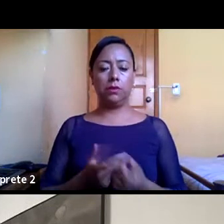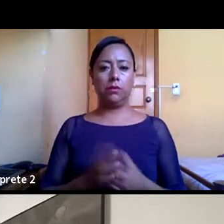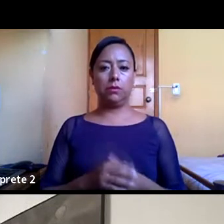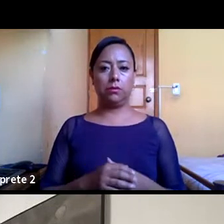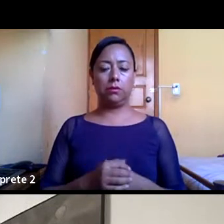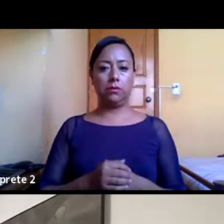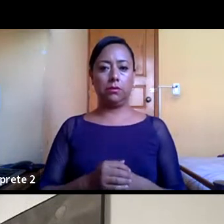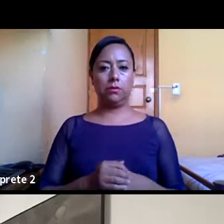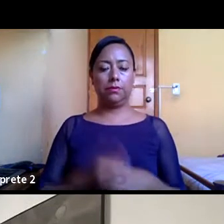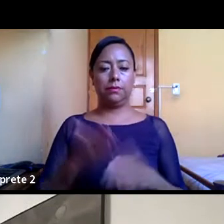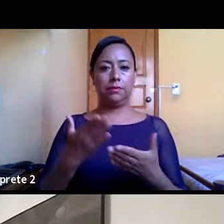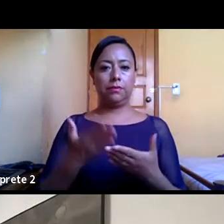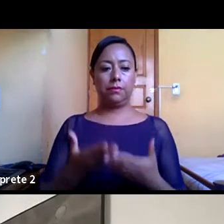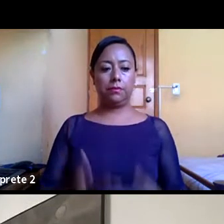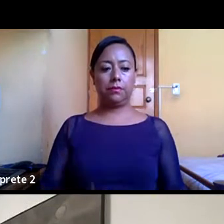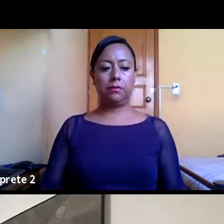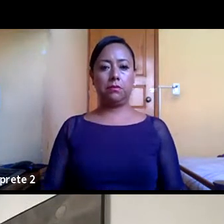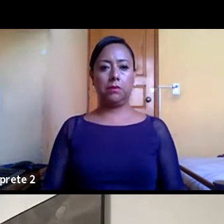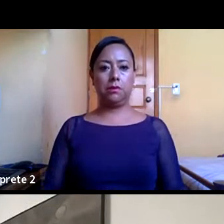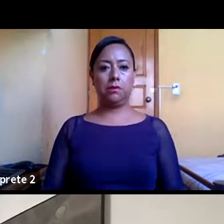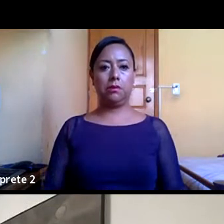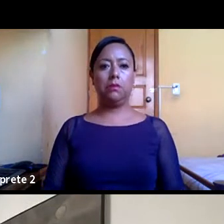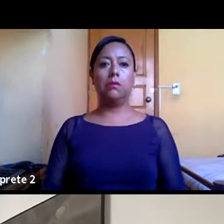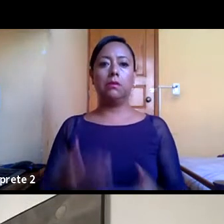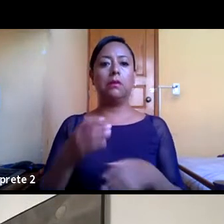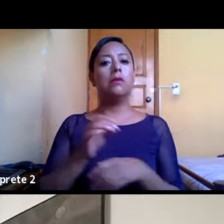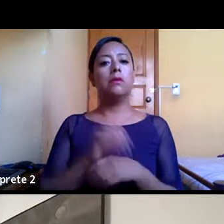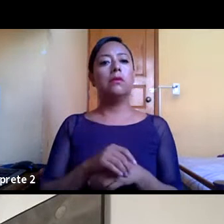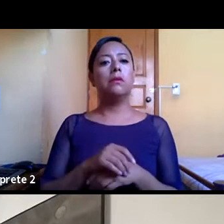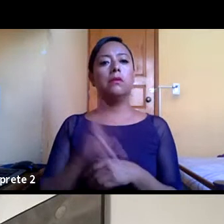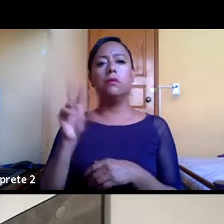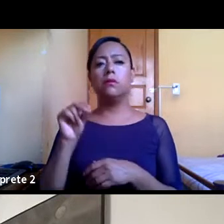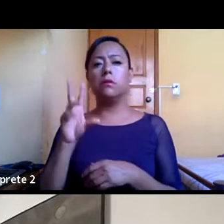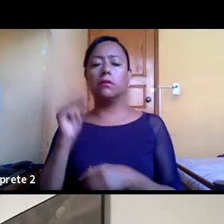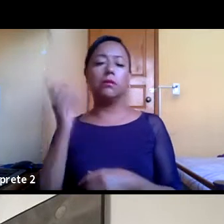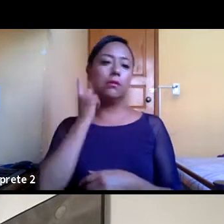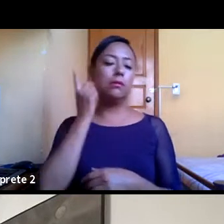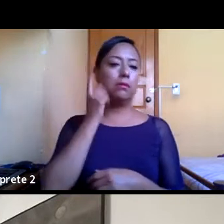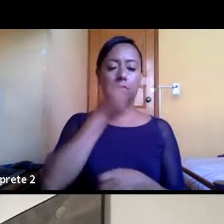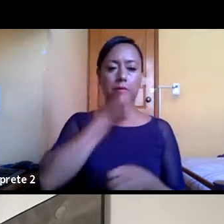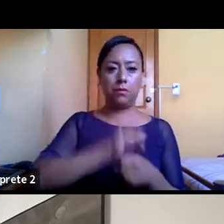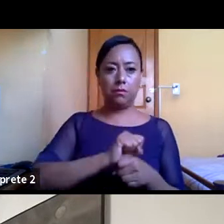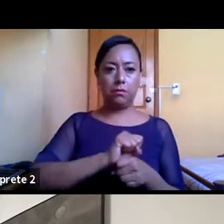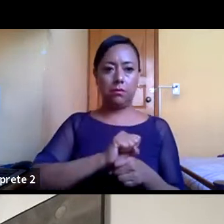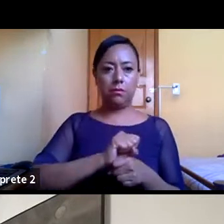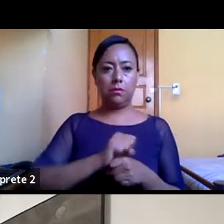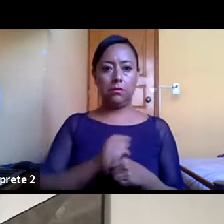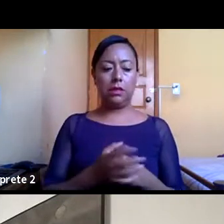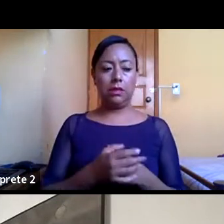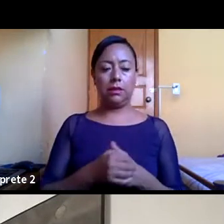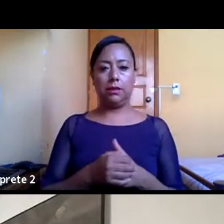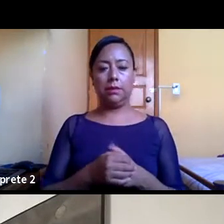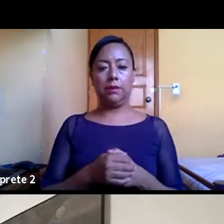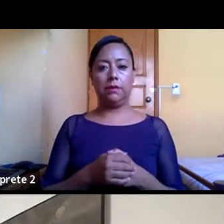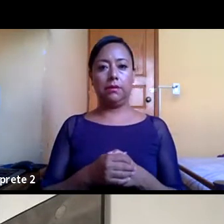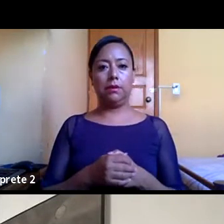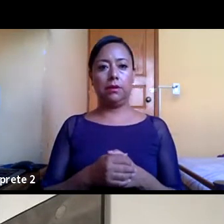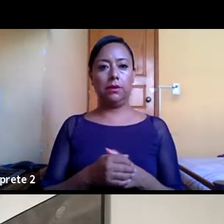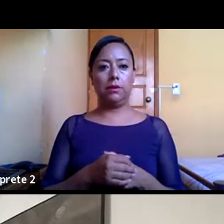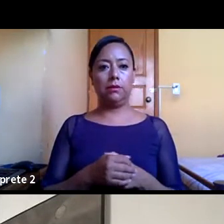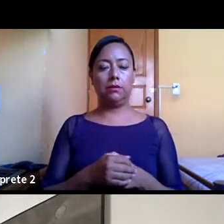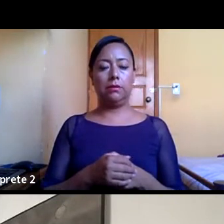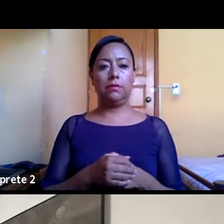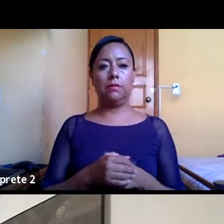Patrimonial y del Servicio Público, seguiríamos. No, no, diputado secretario. Ese es precisamente el punto que se retiró del orden del día. Sería